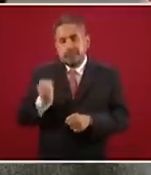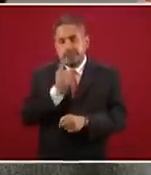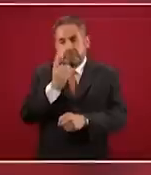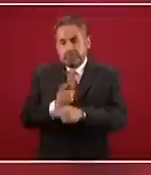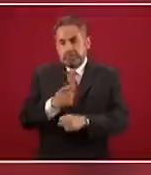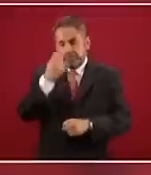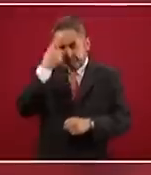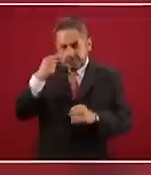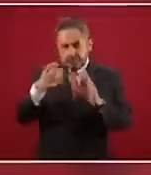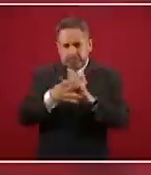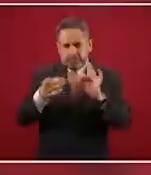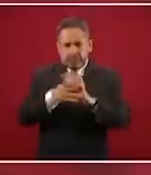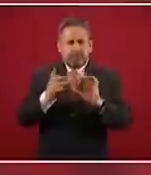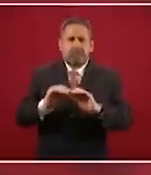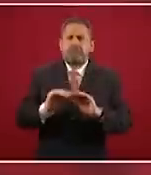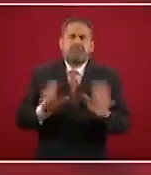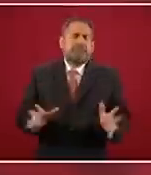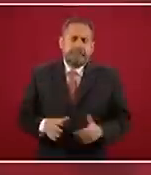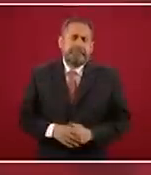aclarar muchas cosas.